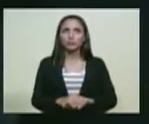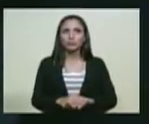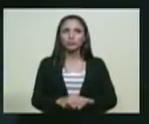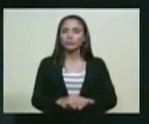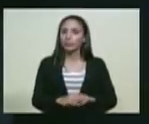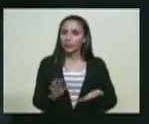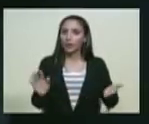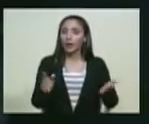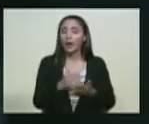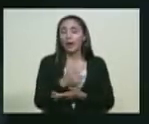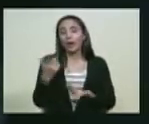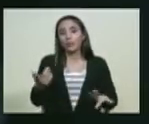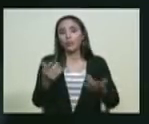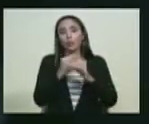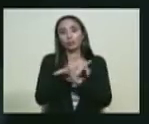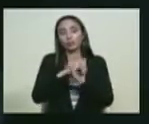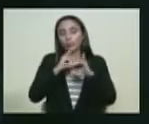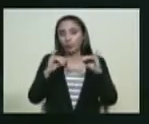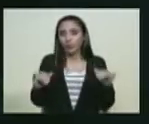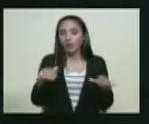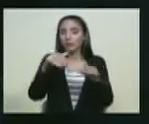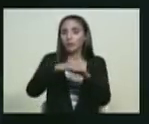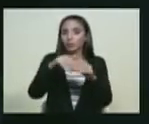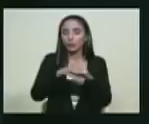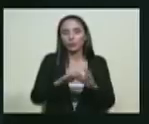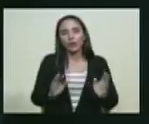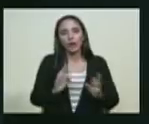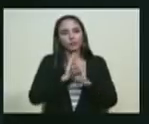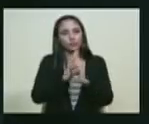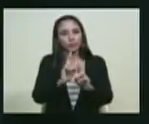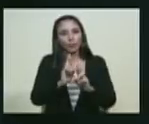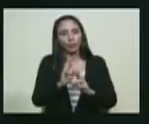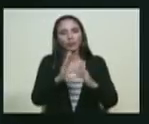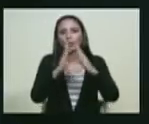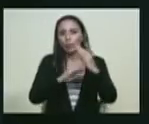tengamos feliz término las elecciones del pueblo